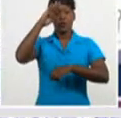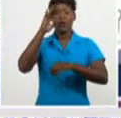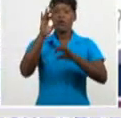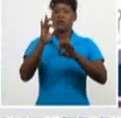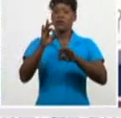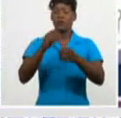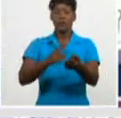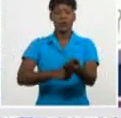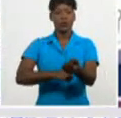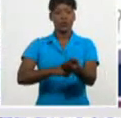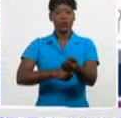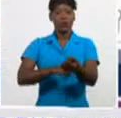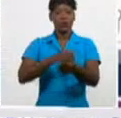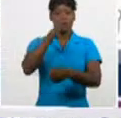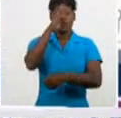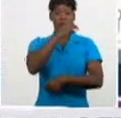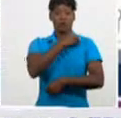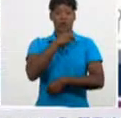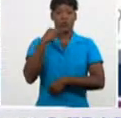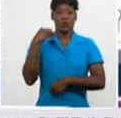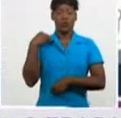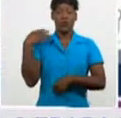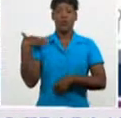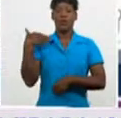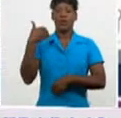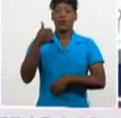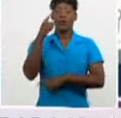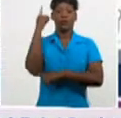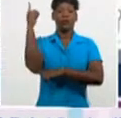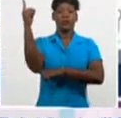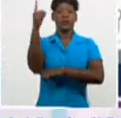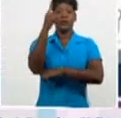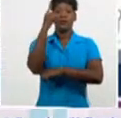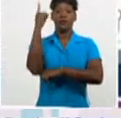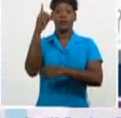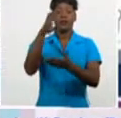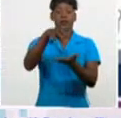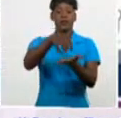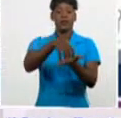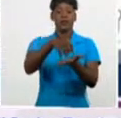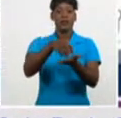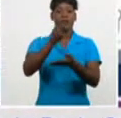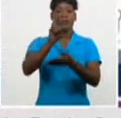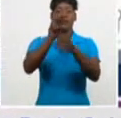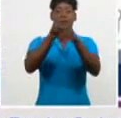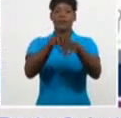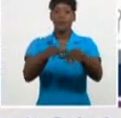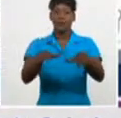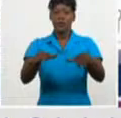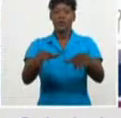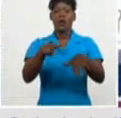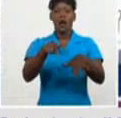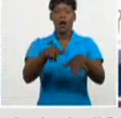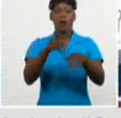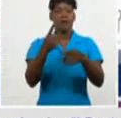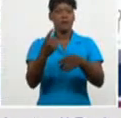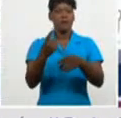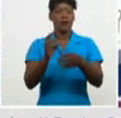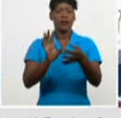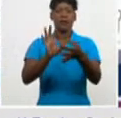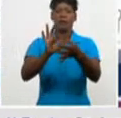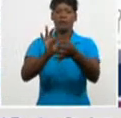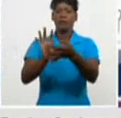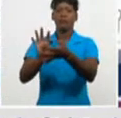del doctor Francisco Durán García, director nacional de epidemiología del sector. En lo que todo se acondiciona desde el Centro de